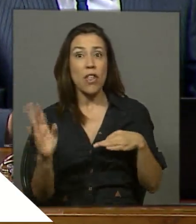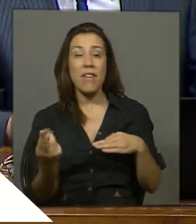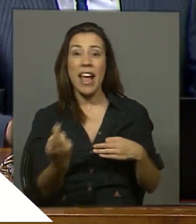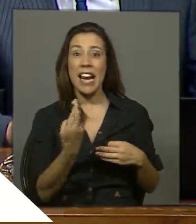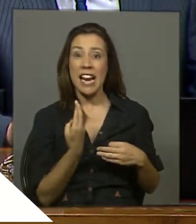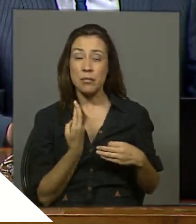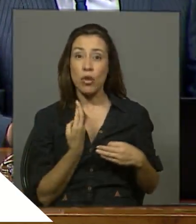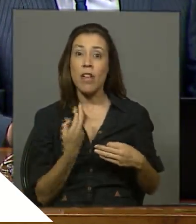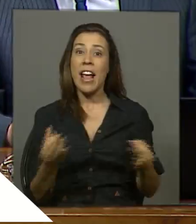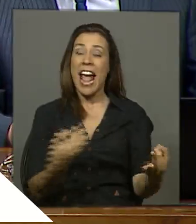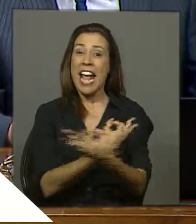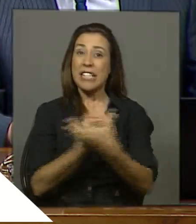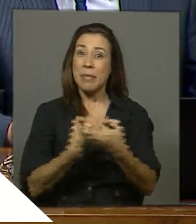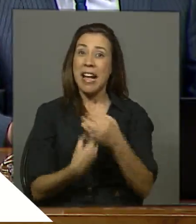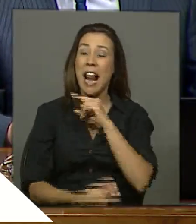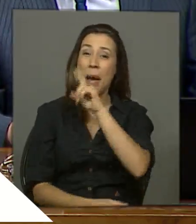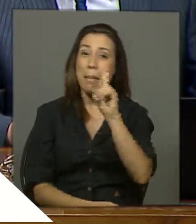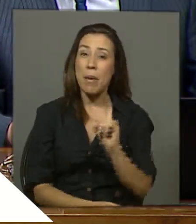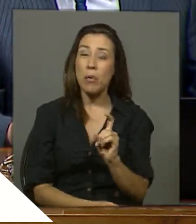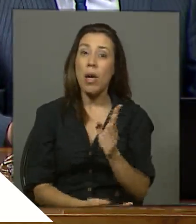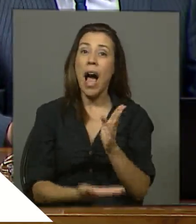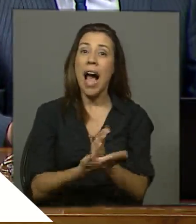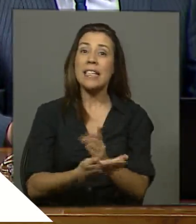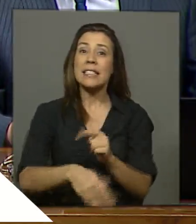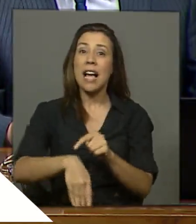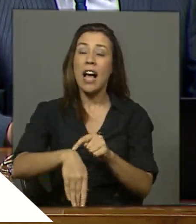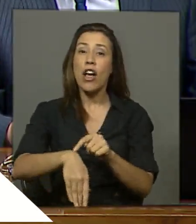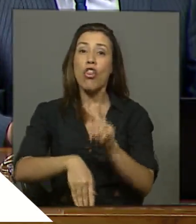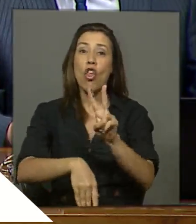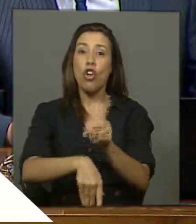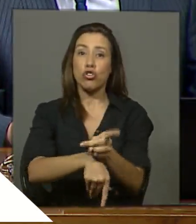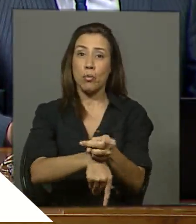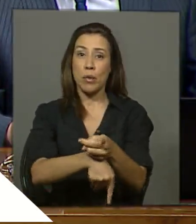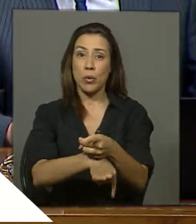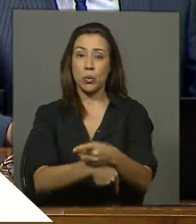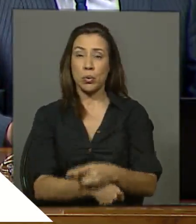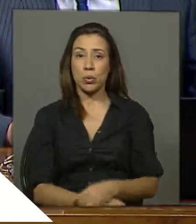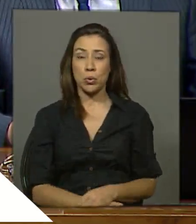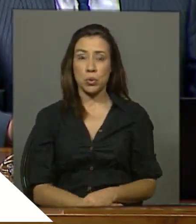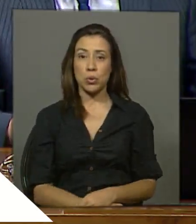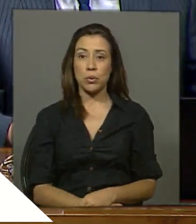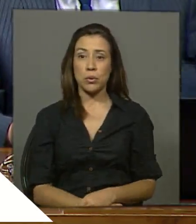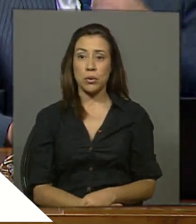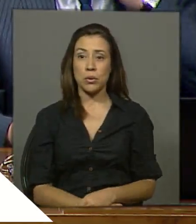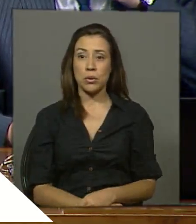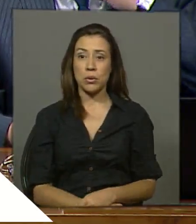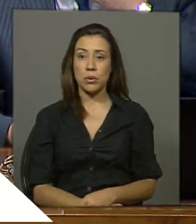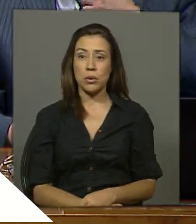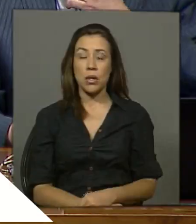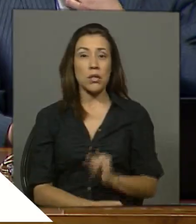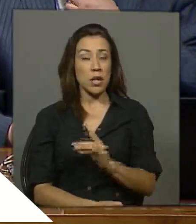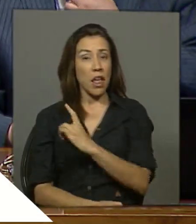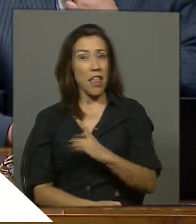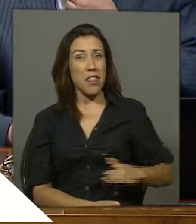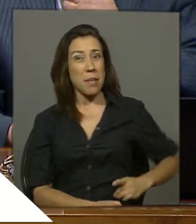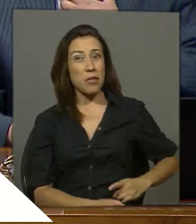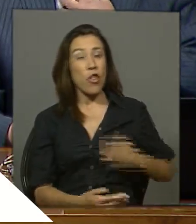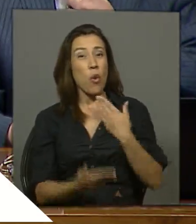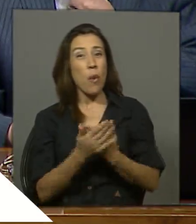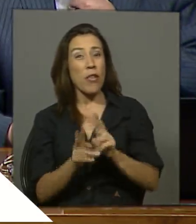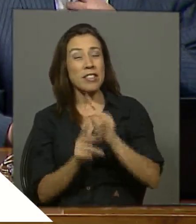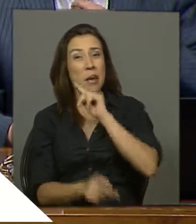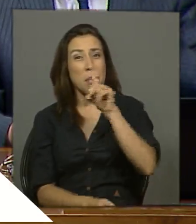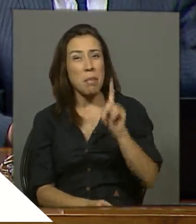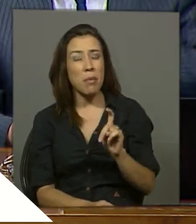solicitud de aclaración por un término no superior a 2 minutos con todo Si el diputado que formula las